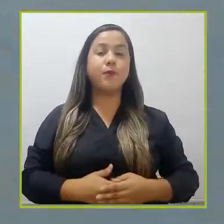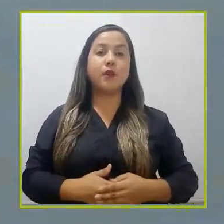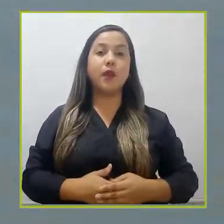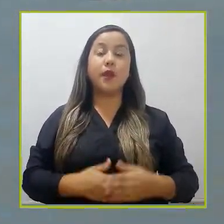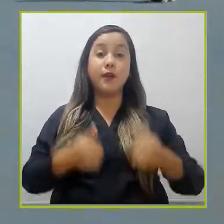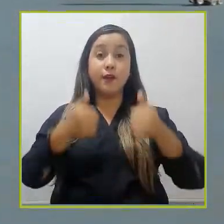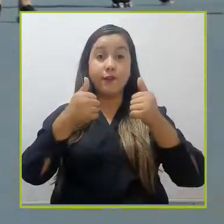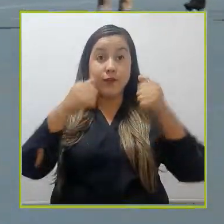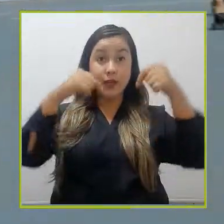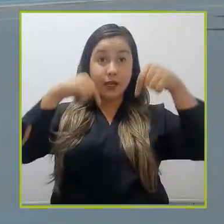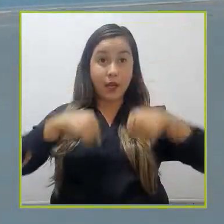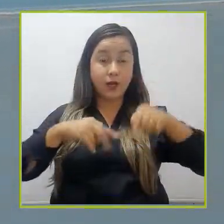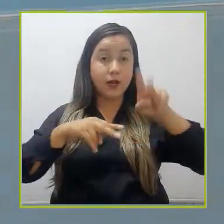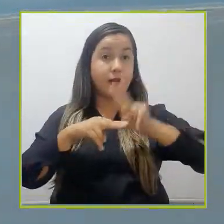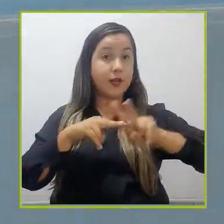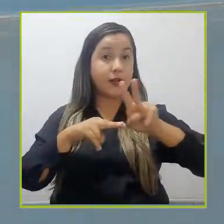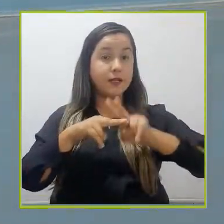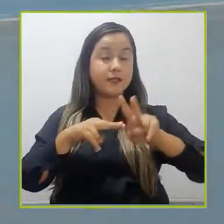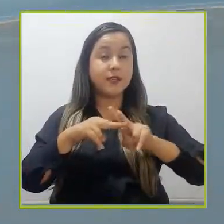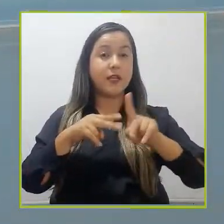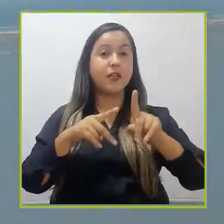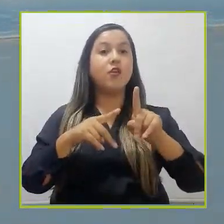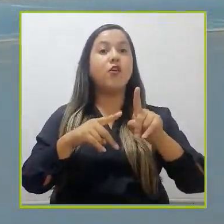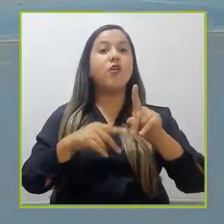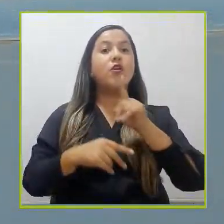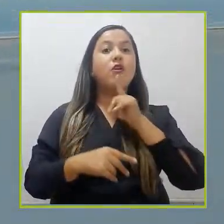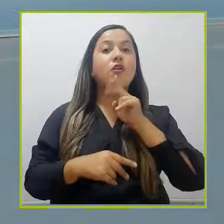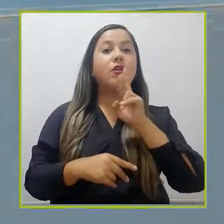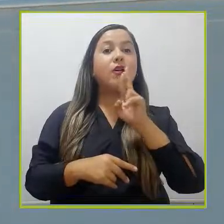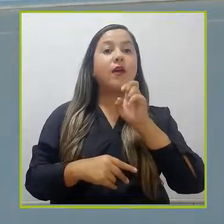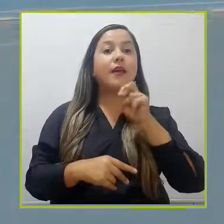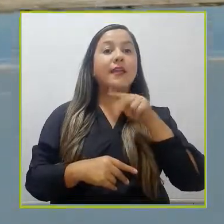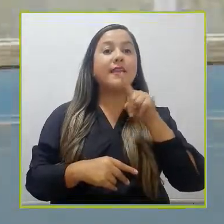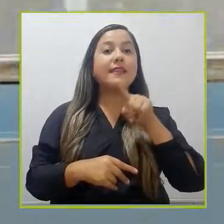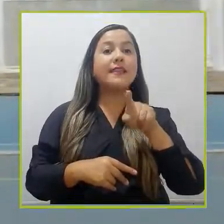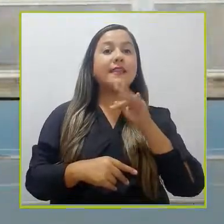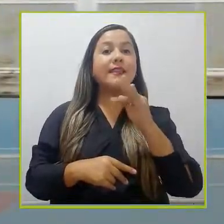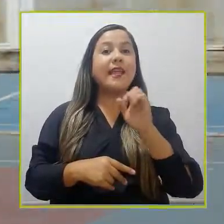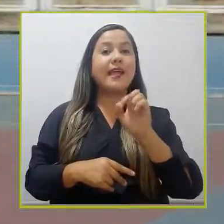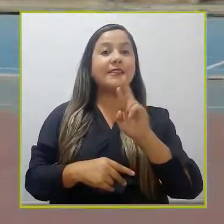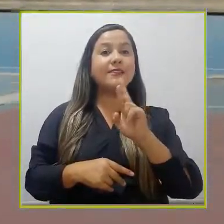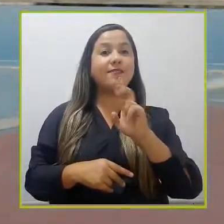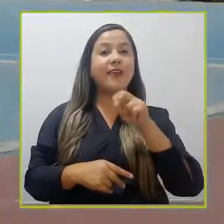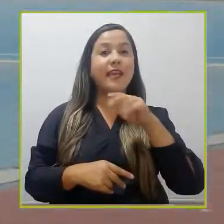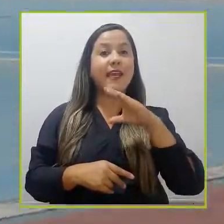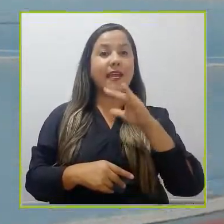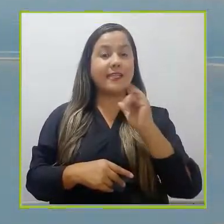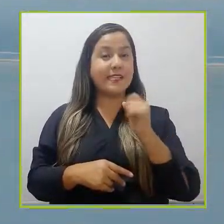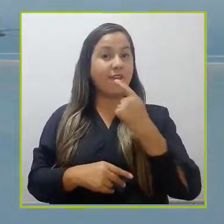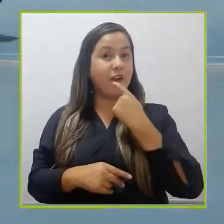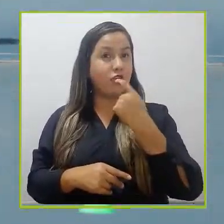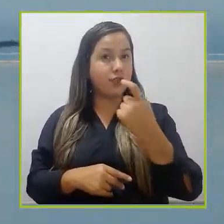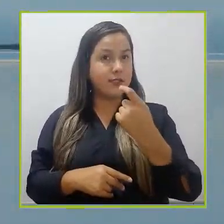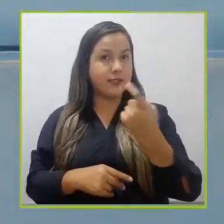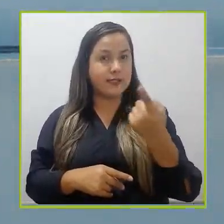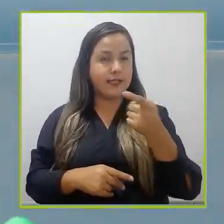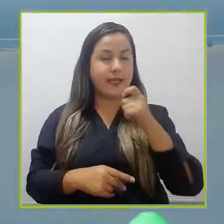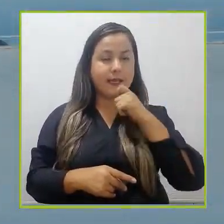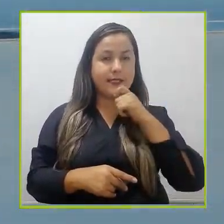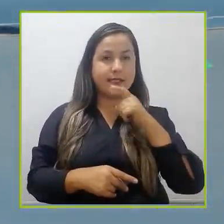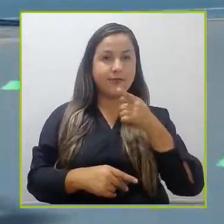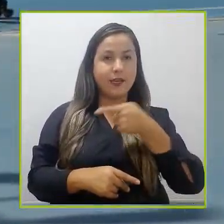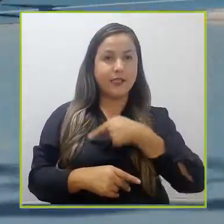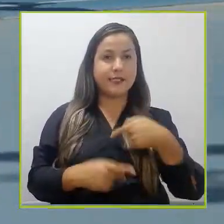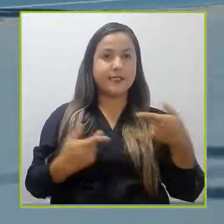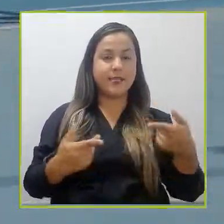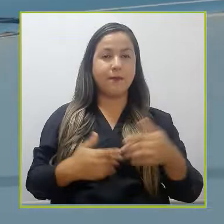Ahora estamos realizando entonces el ejercicio transferencia en velocidad. Ya, el primer ejercicio que tenía que ver con el balanceo y la transferencia del peso, y el